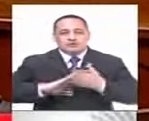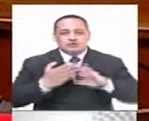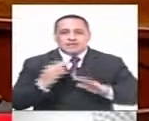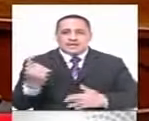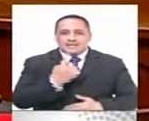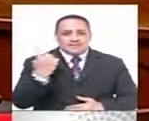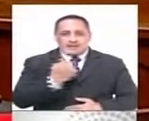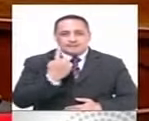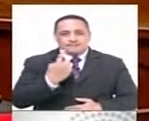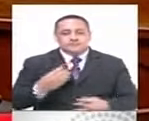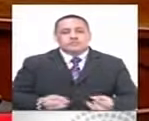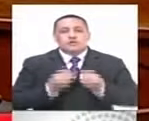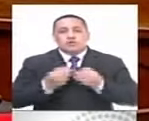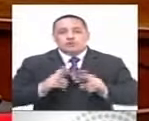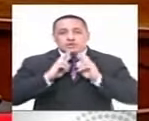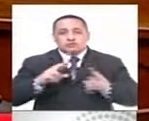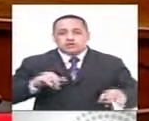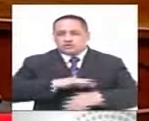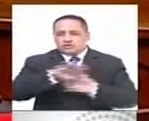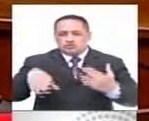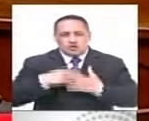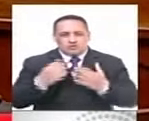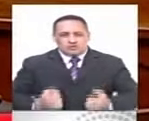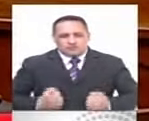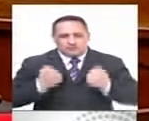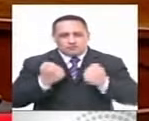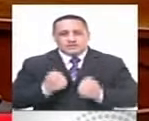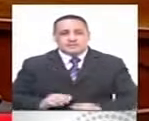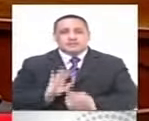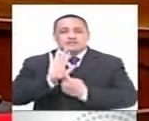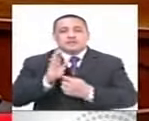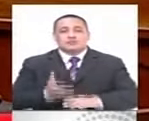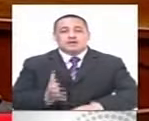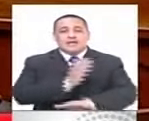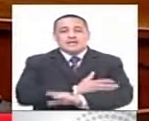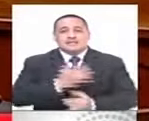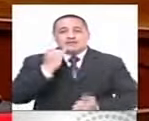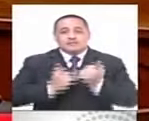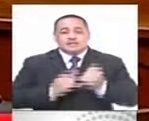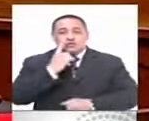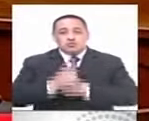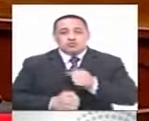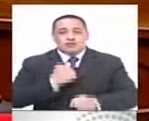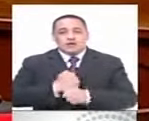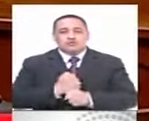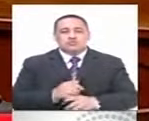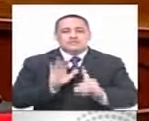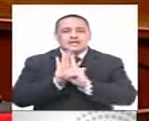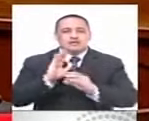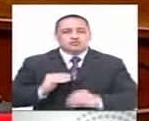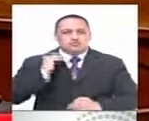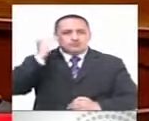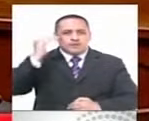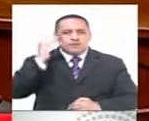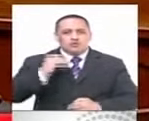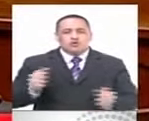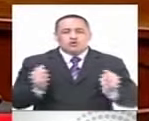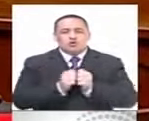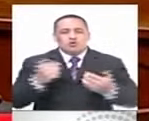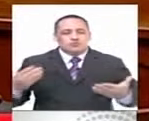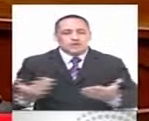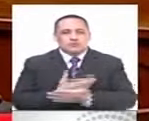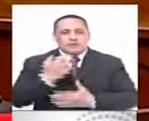civil. Como resultado de dicho esfuerzo, publicaremos antes de finalizar el año un decreto supremo con una